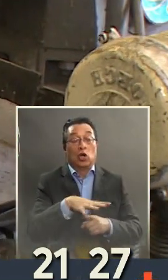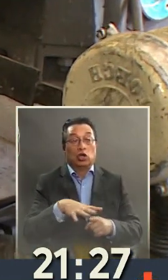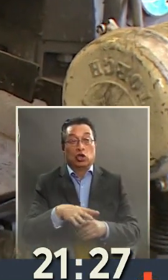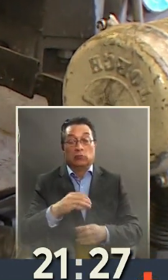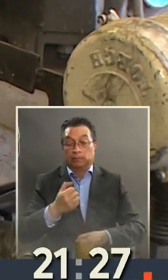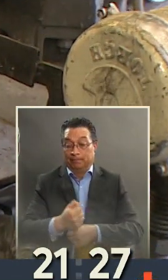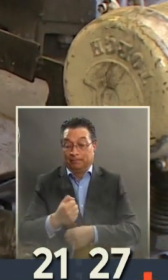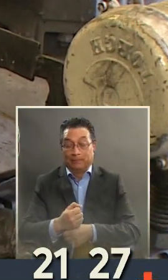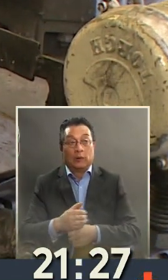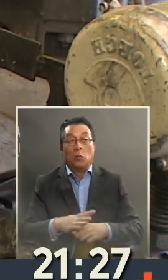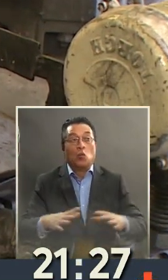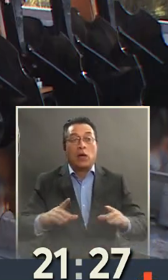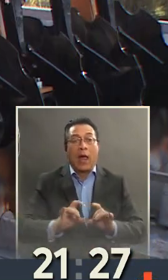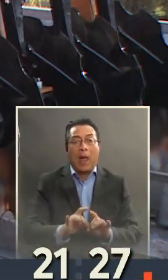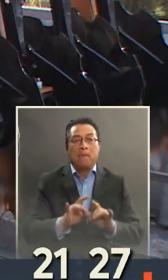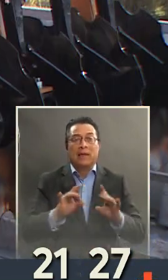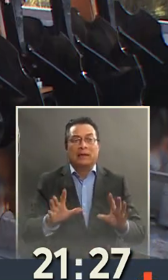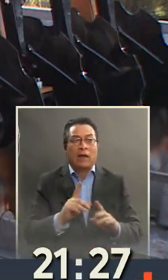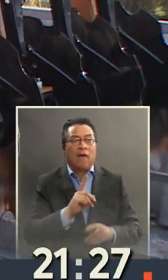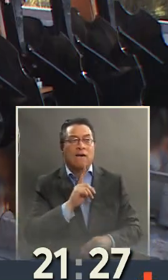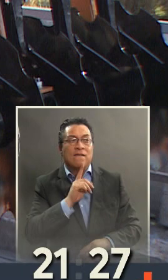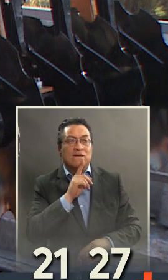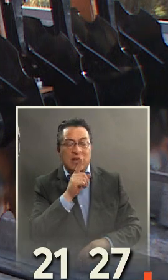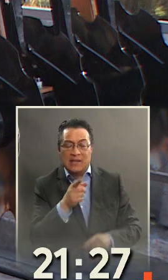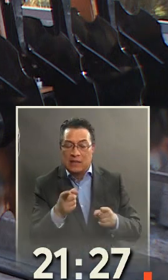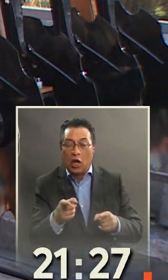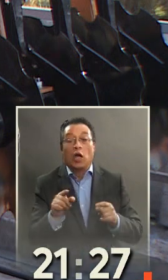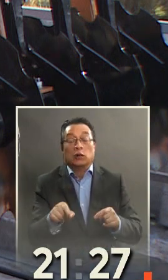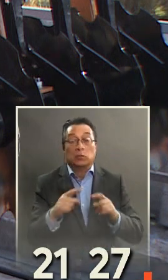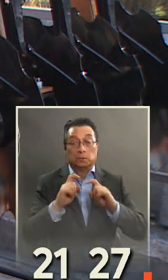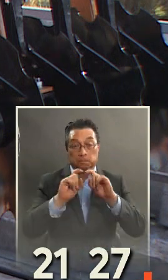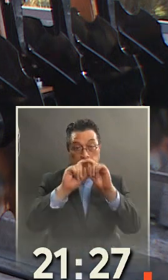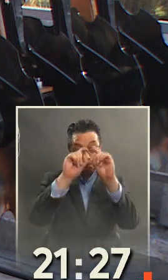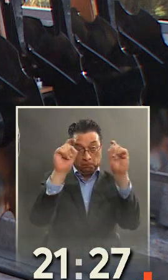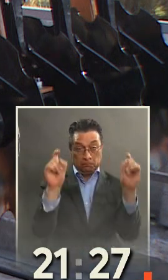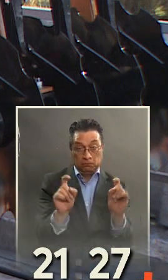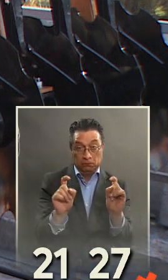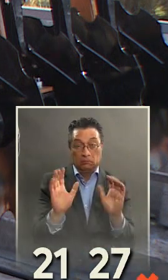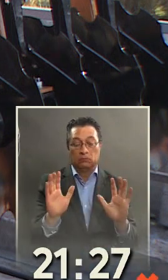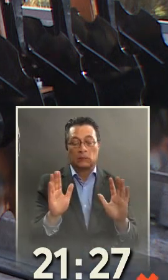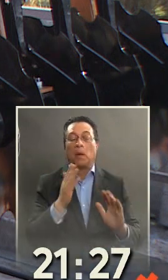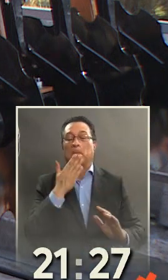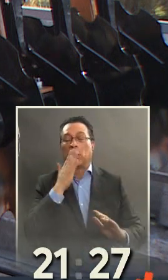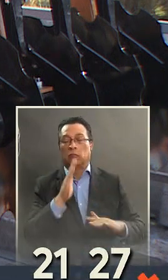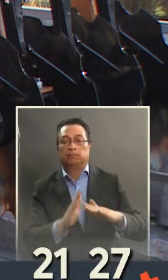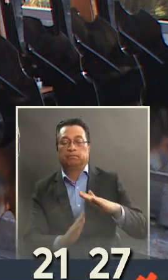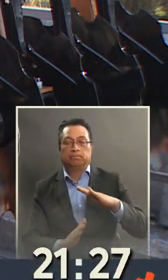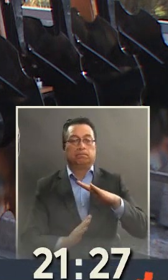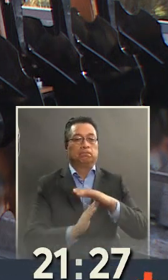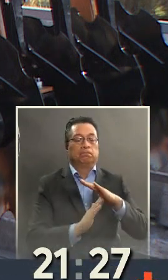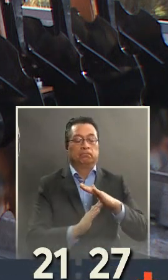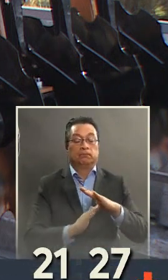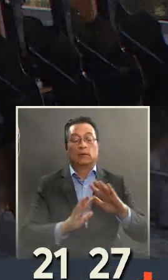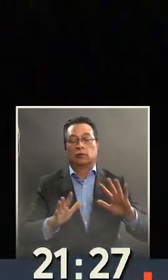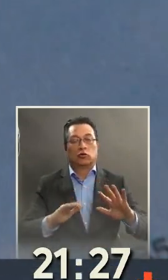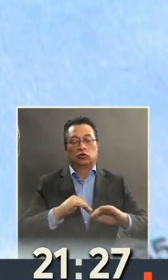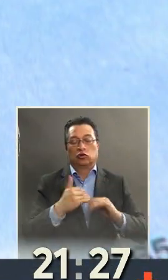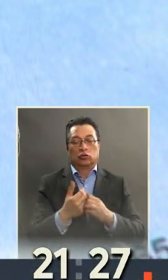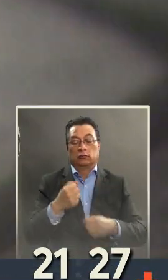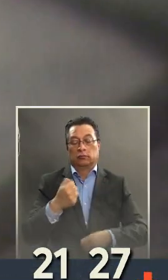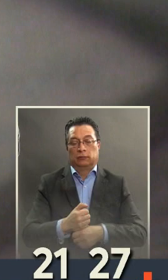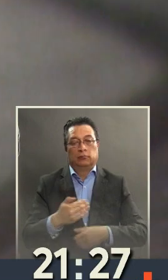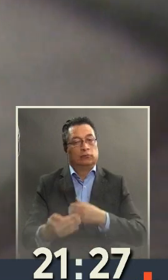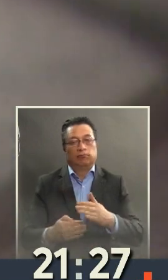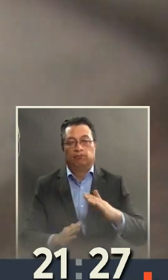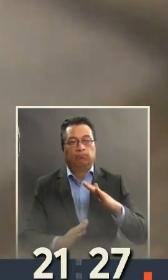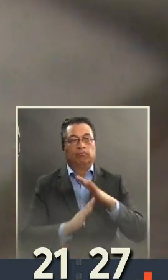especiales, muy precisas. Entonces, ante esta incertidumbre, decidimos detener toda nuestra cadena productiva. Y